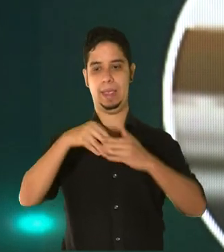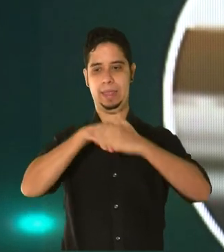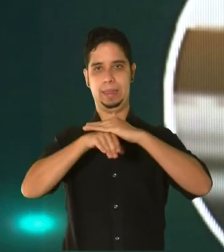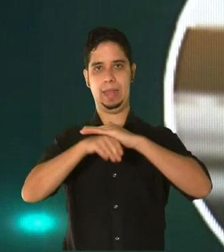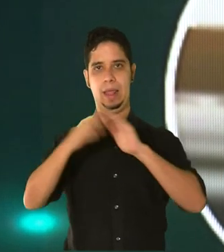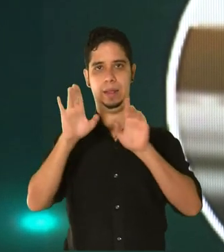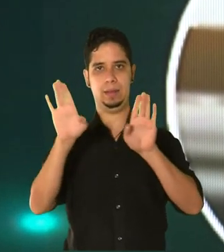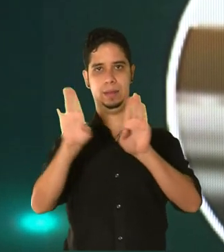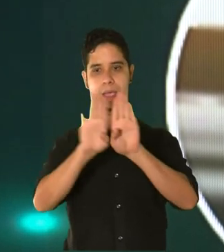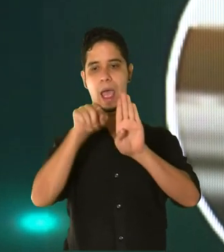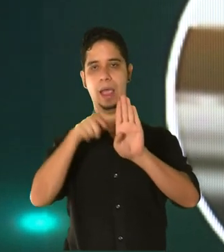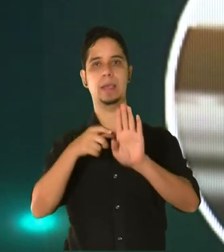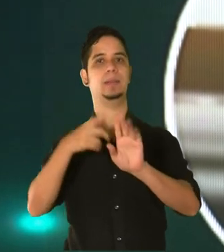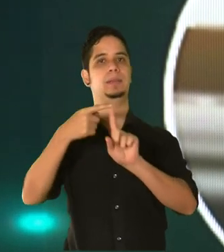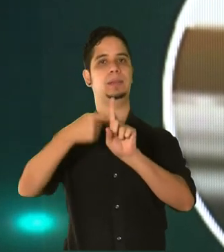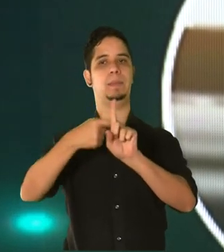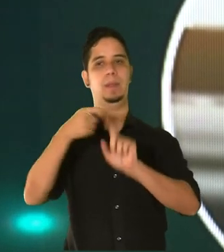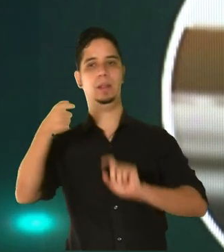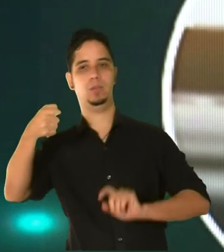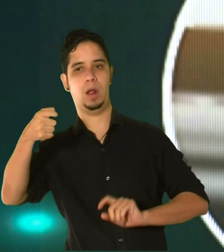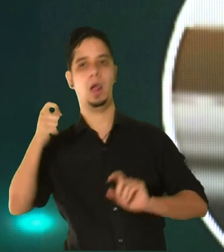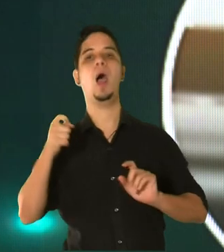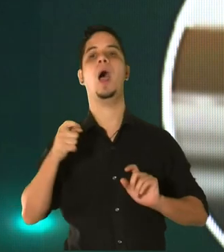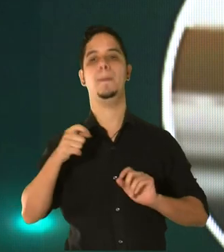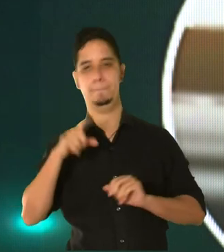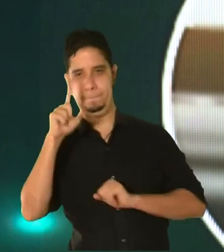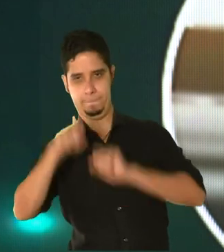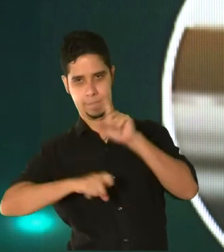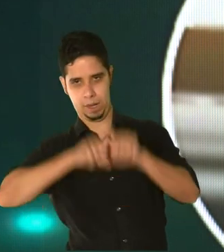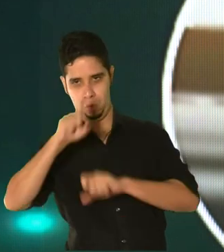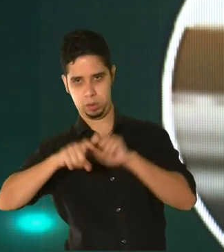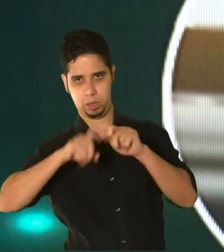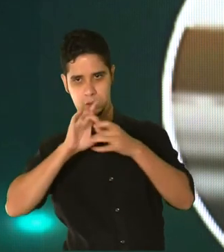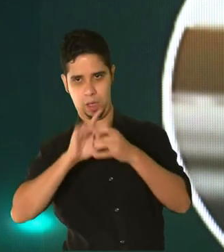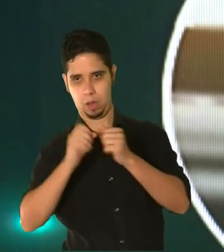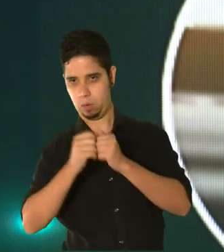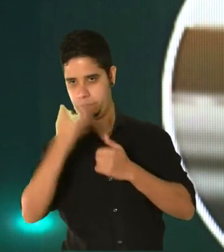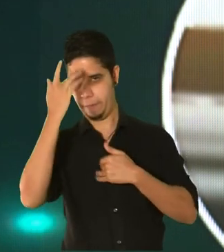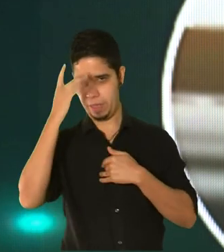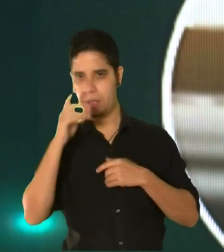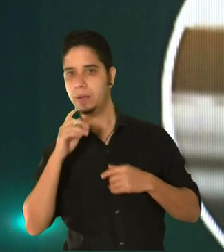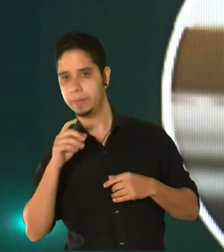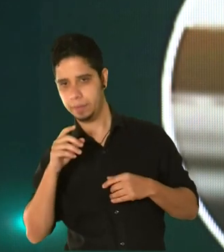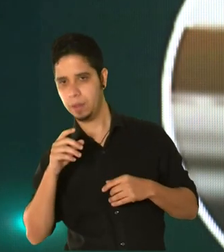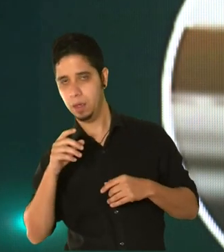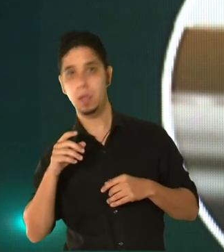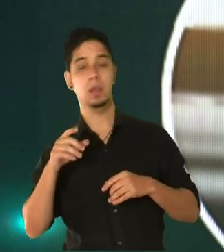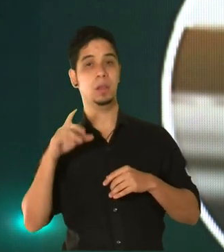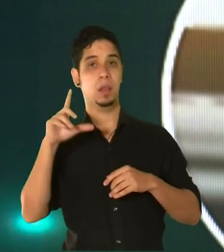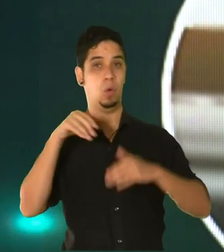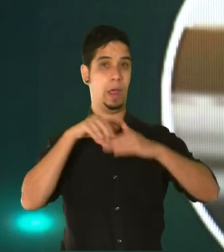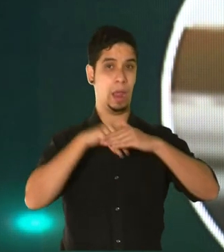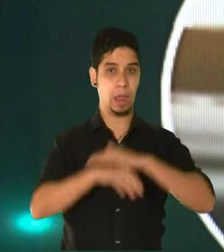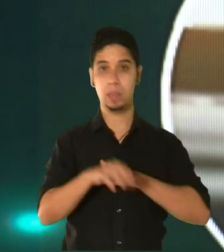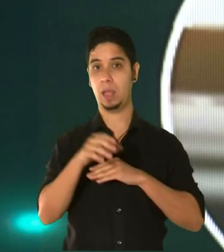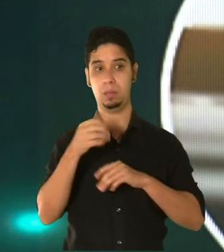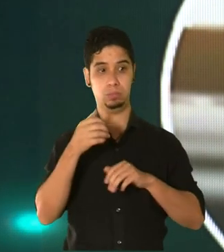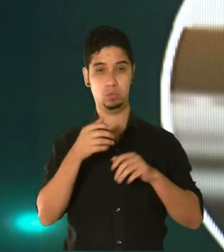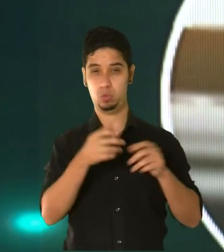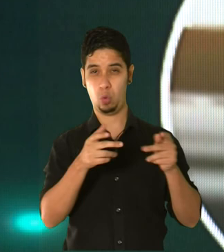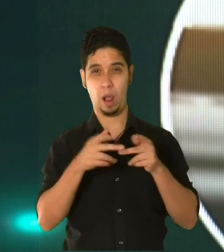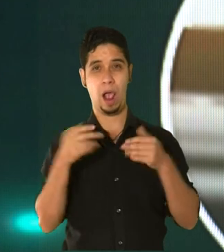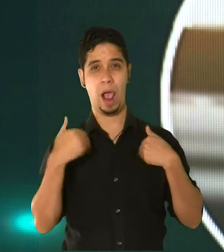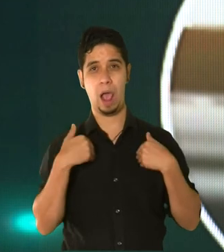ver las básicas de los protocolos en el hotel hay estaciones de hand sanitizer en todas las áreas